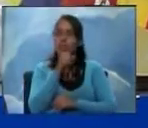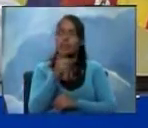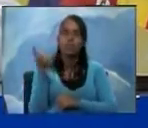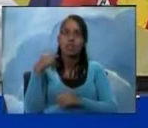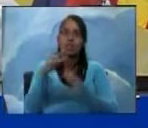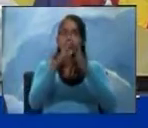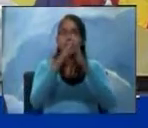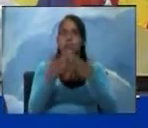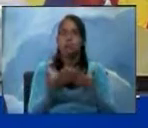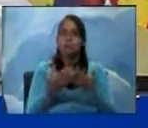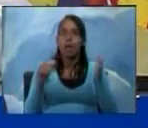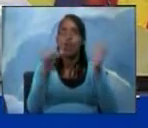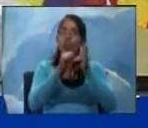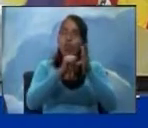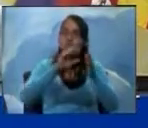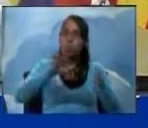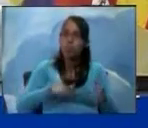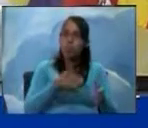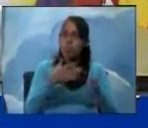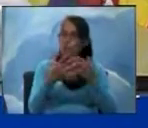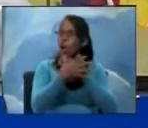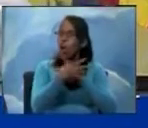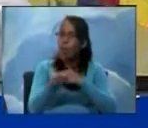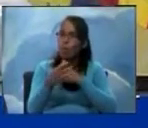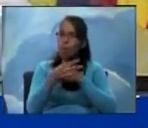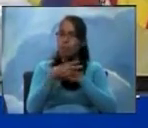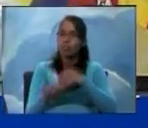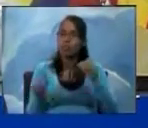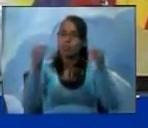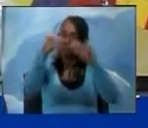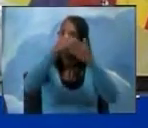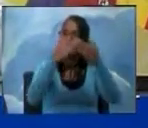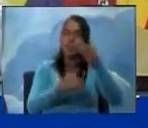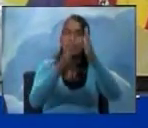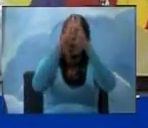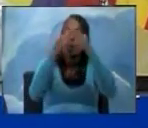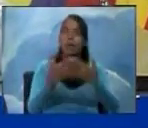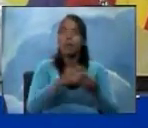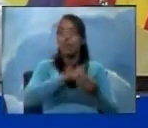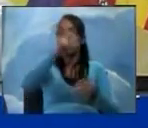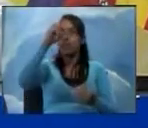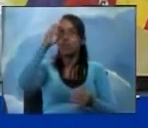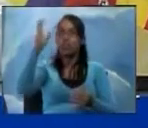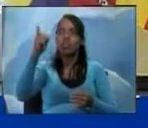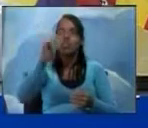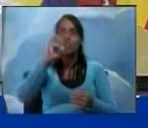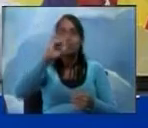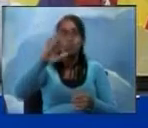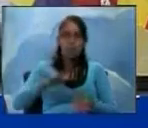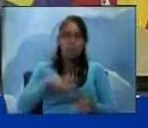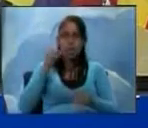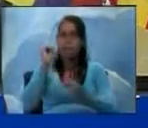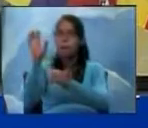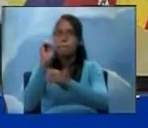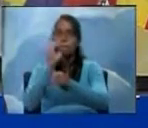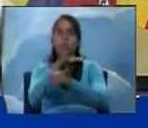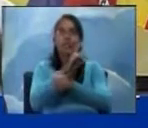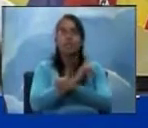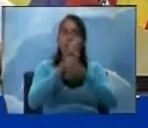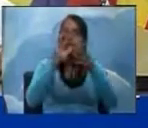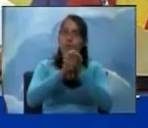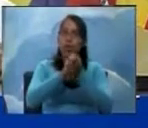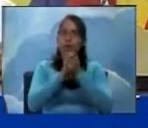una Biblia donde puedes copiar porciones de la palabra de Dios y puedes enviársela a